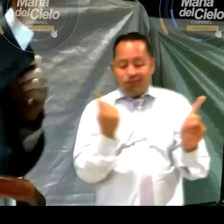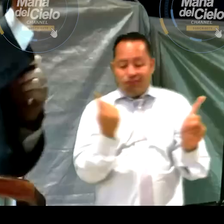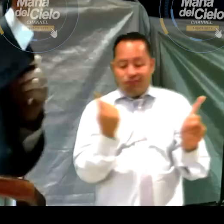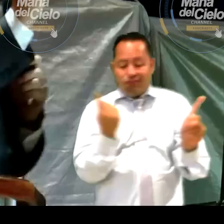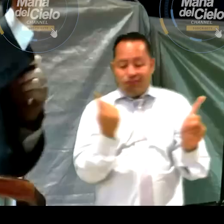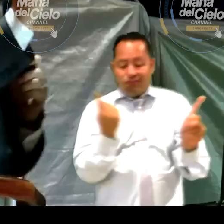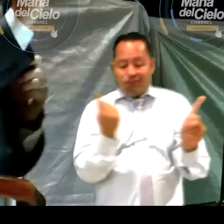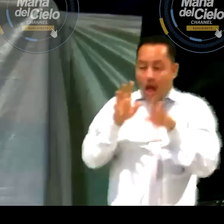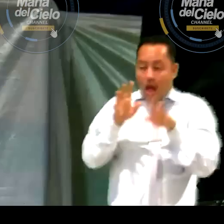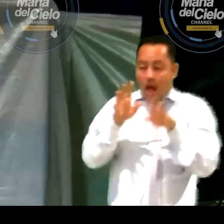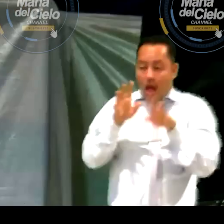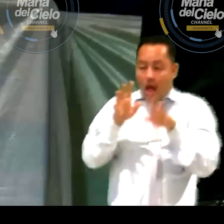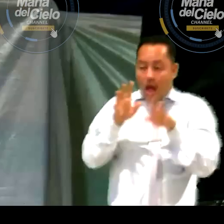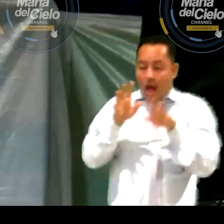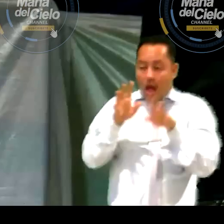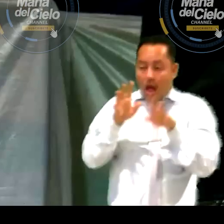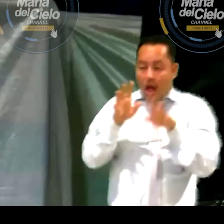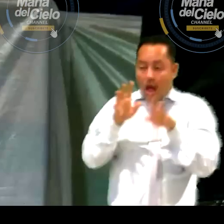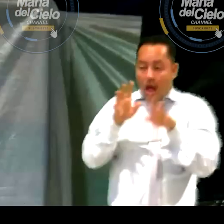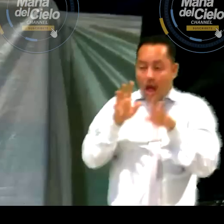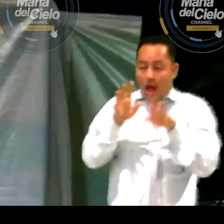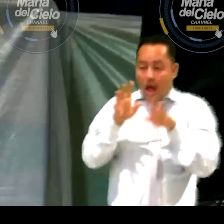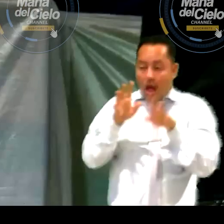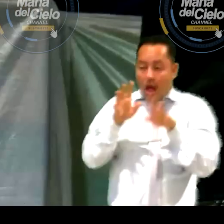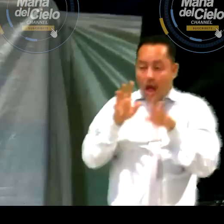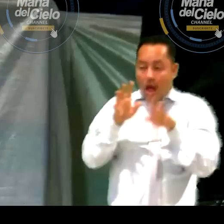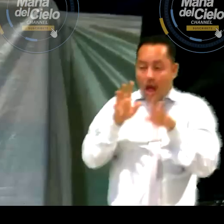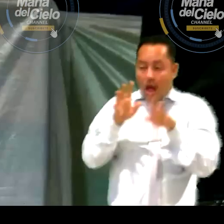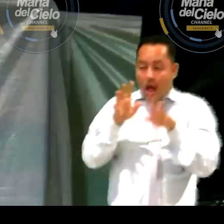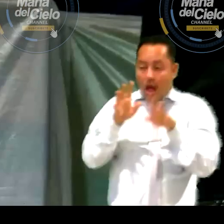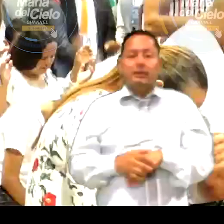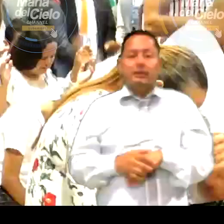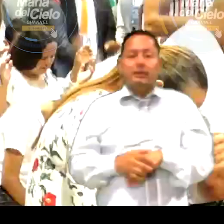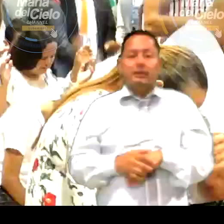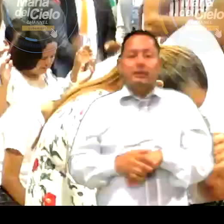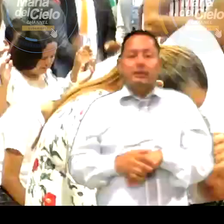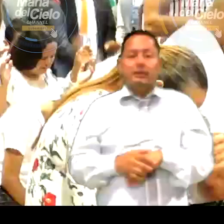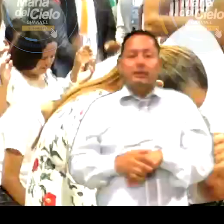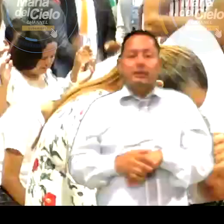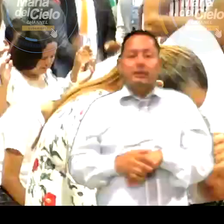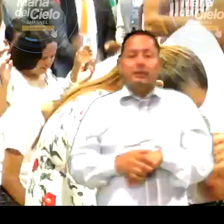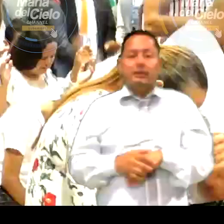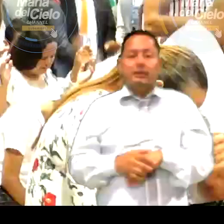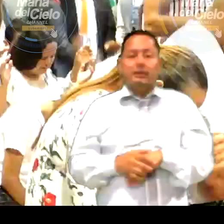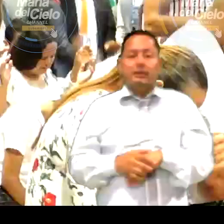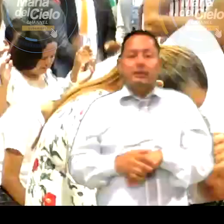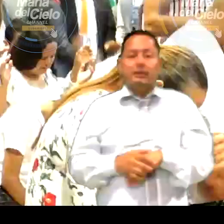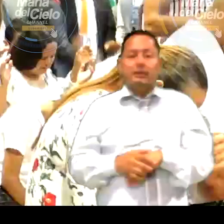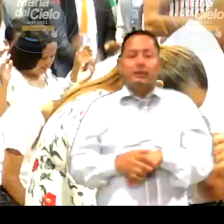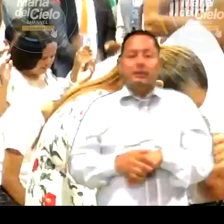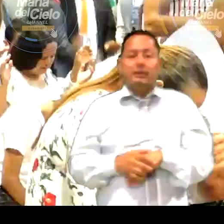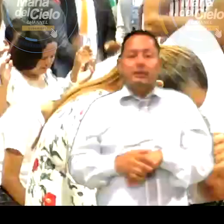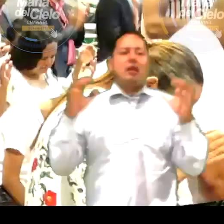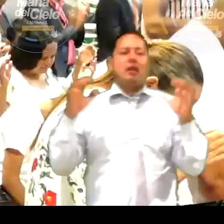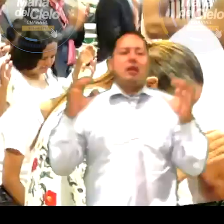cuenta que no era hijo de sus padres. Pero tranquilo, un propósito tiene Dios contigo esta noche.